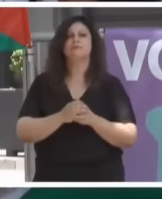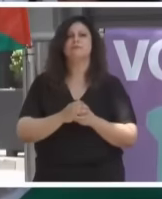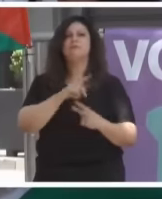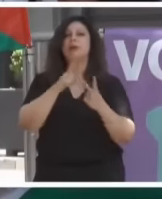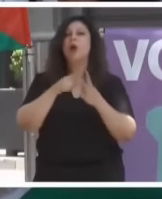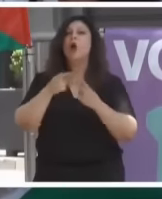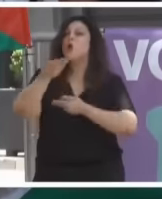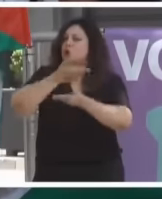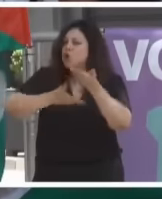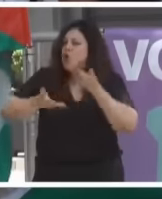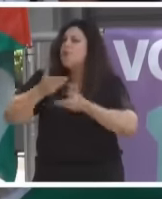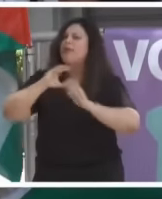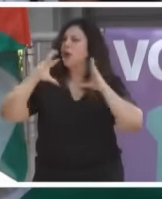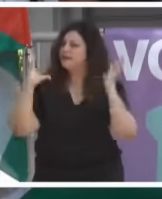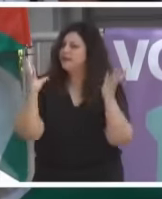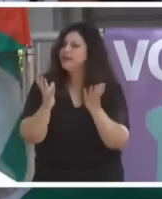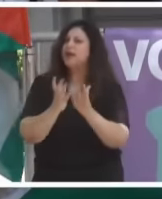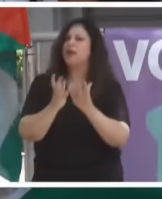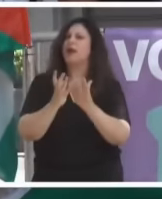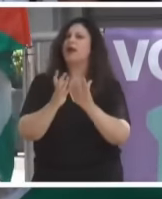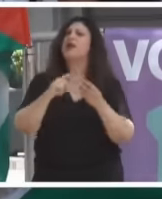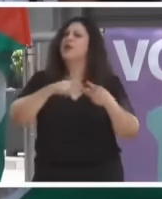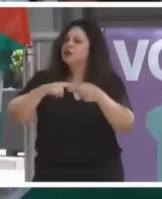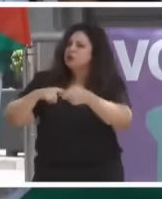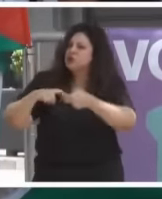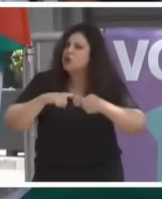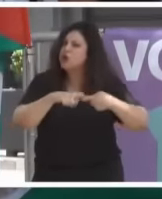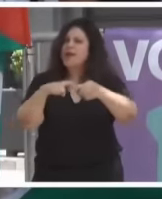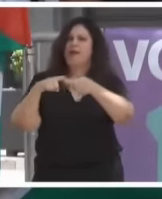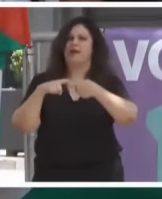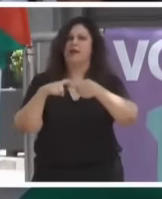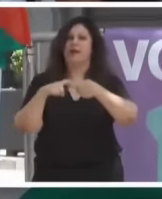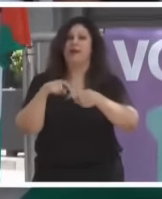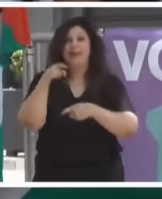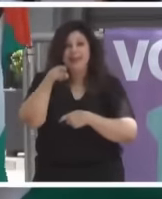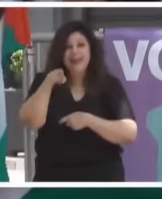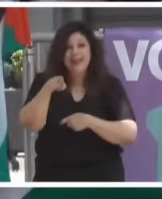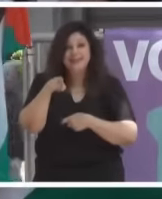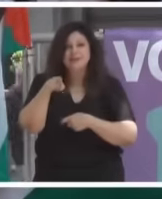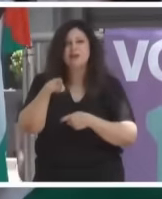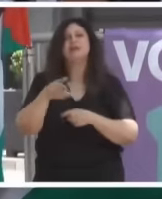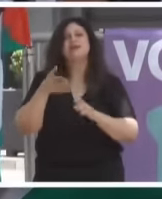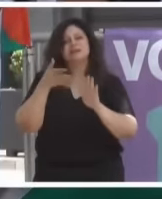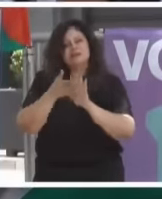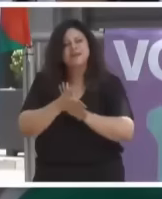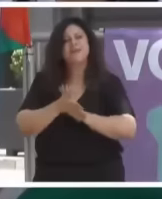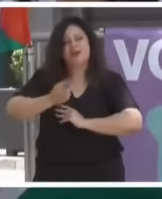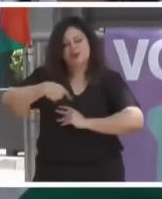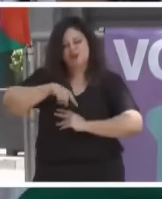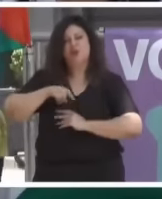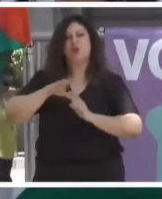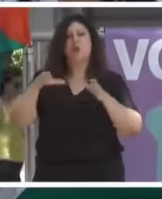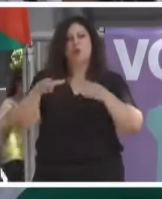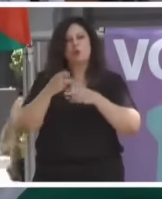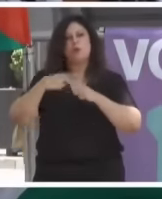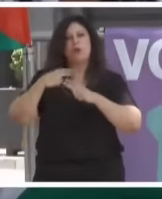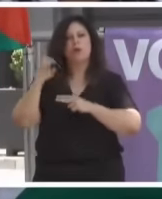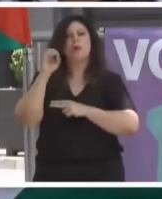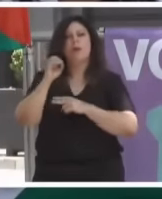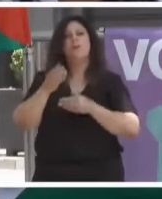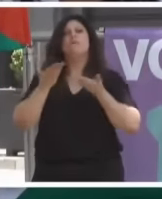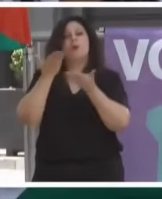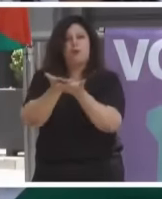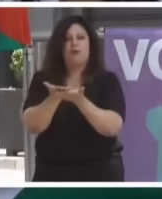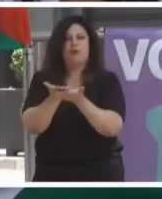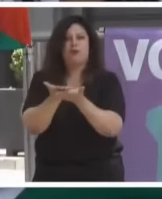cooperación internacional solidaria. Y esa es la seguridad que propone Podemos. Una